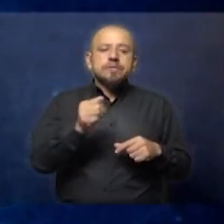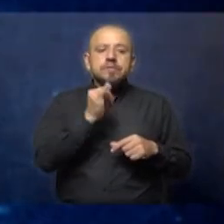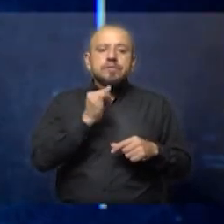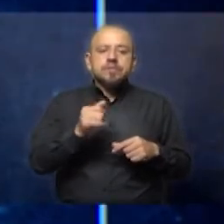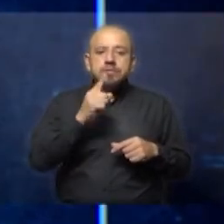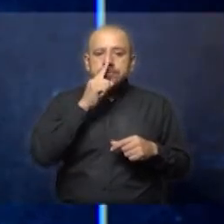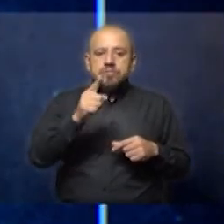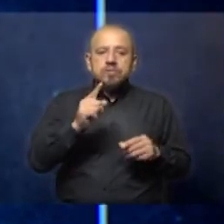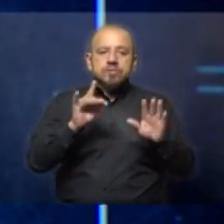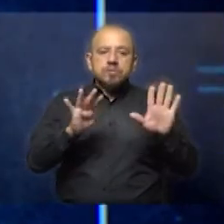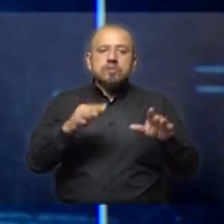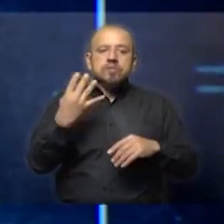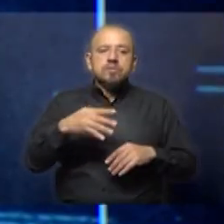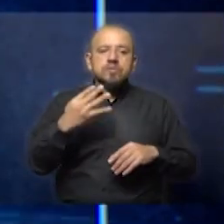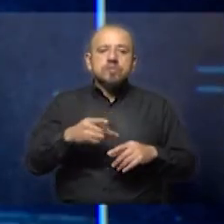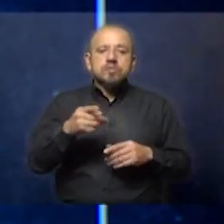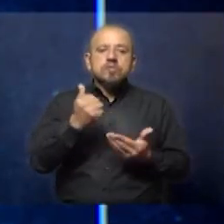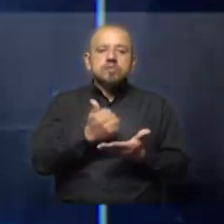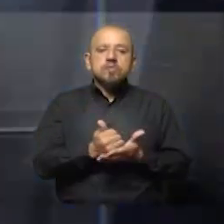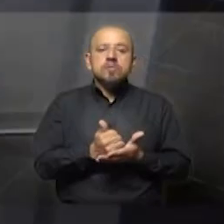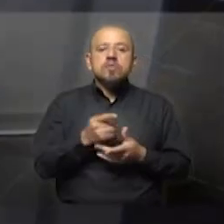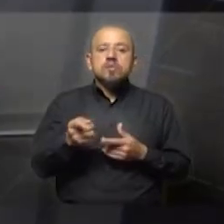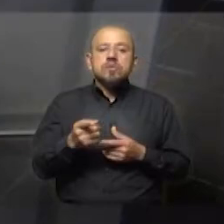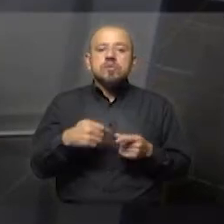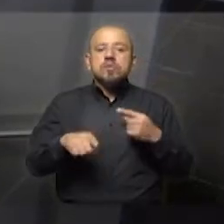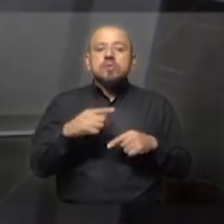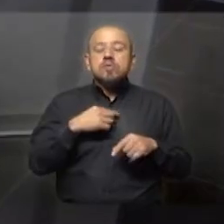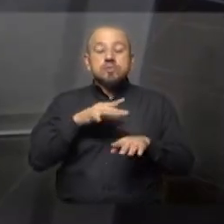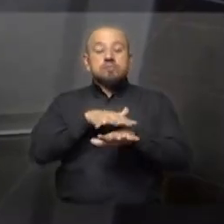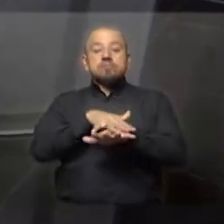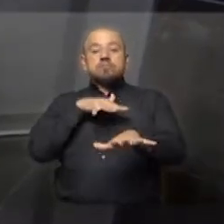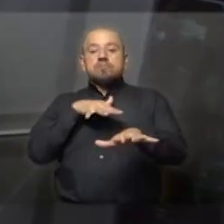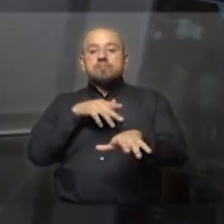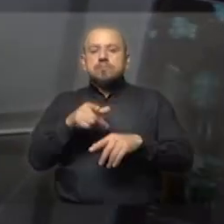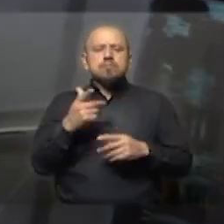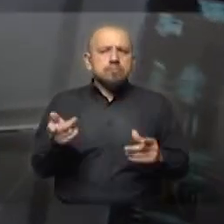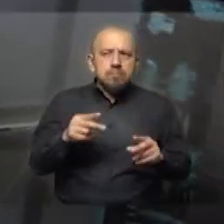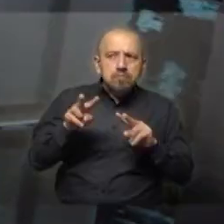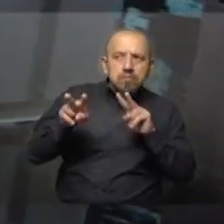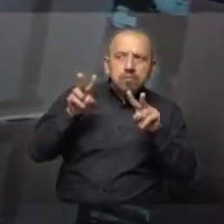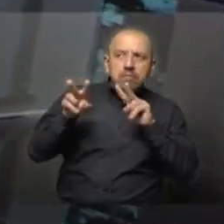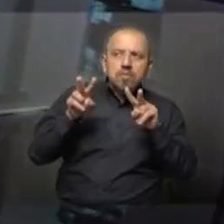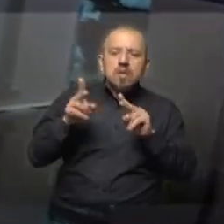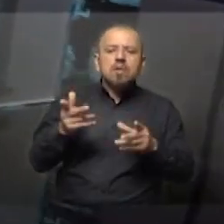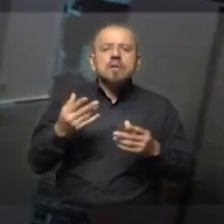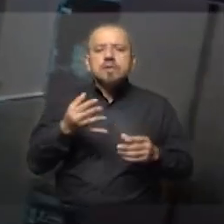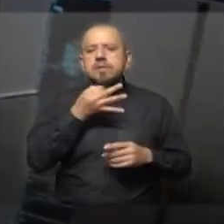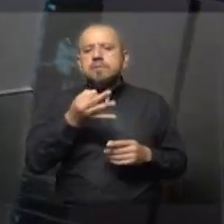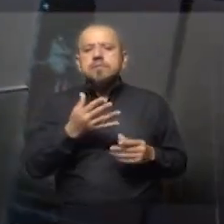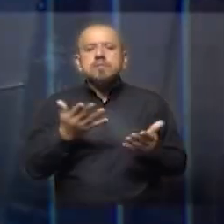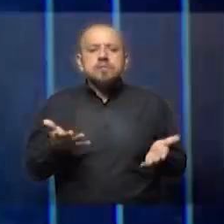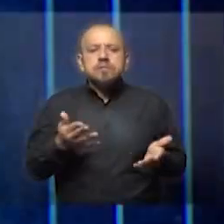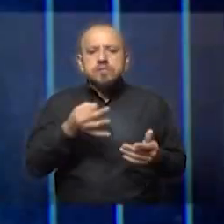quisiera estar yo ahí para ver el impacto de la audiencia de la sala de conferencias de escuchar a va Ferreira